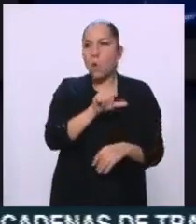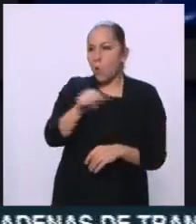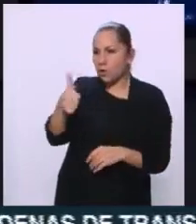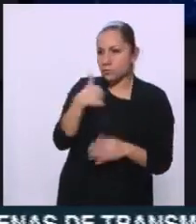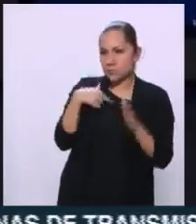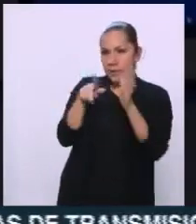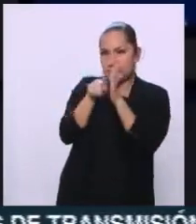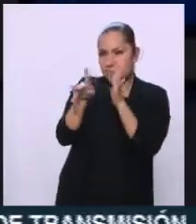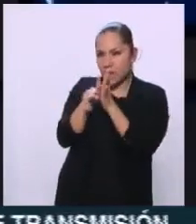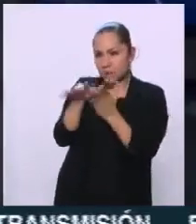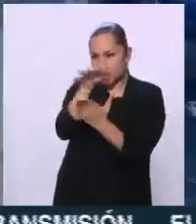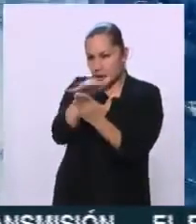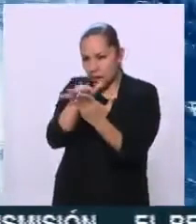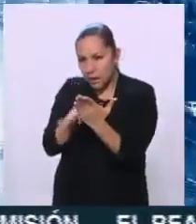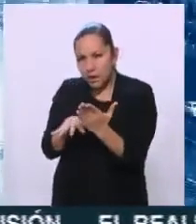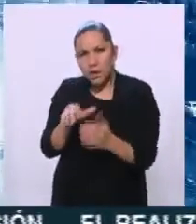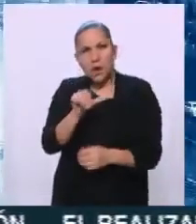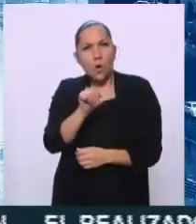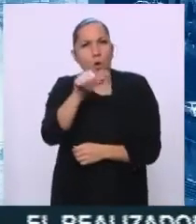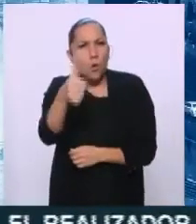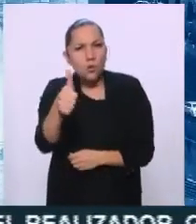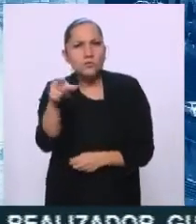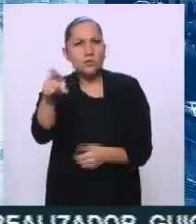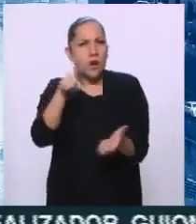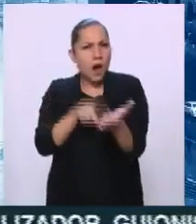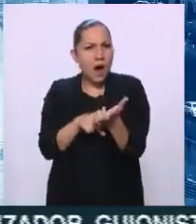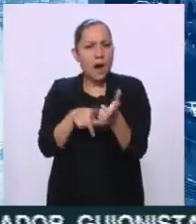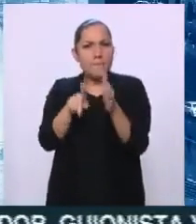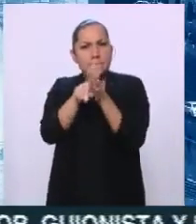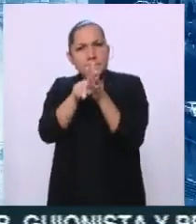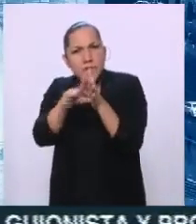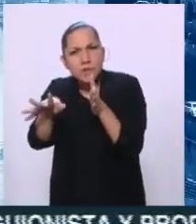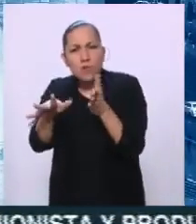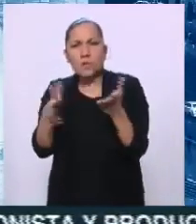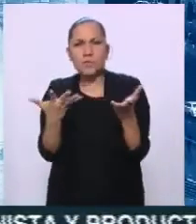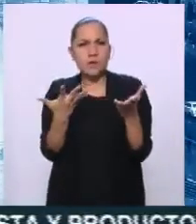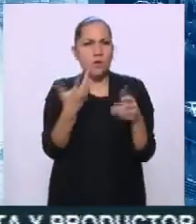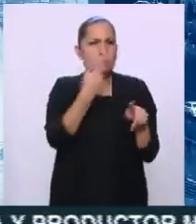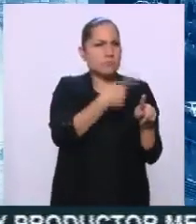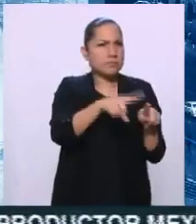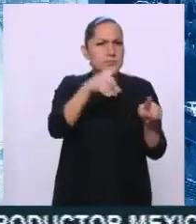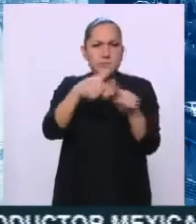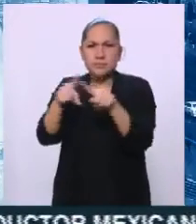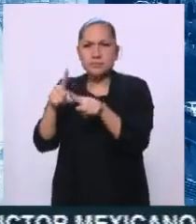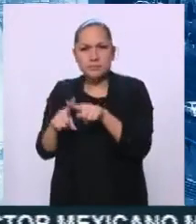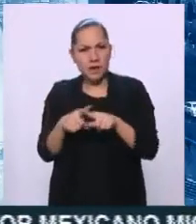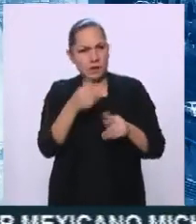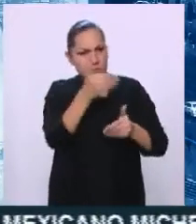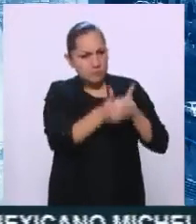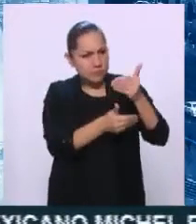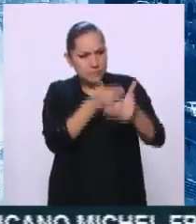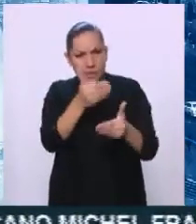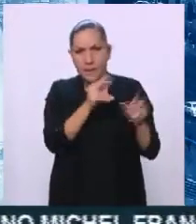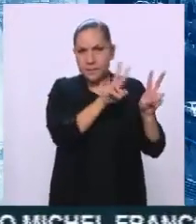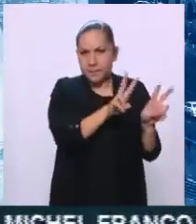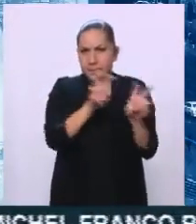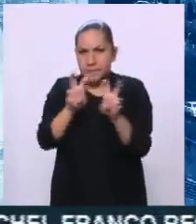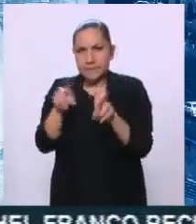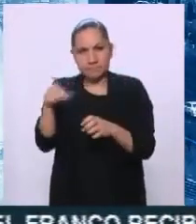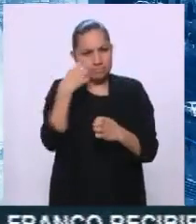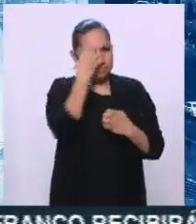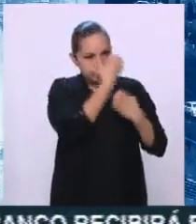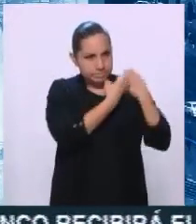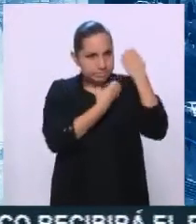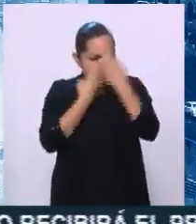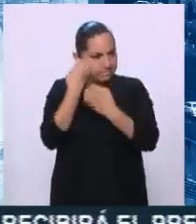tienen una opinión. Y eso es lo que los medios de comunicación y muchos comunicadores y opinócratas, como les dicen por